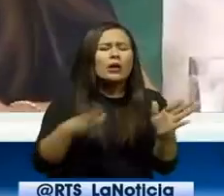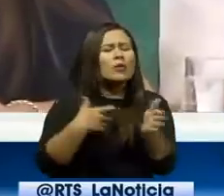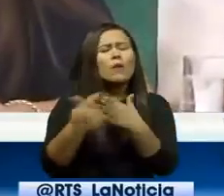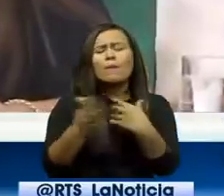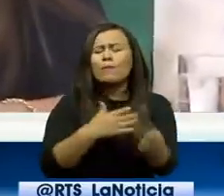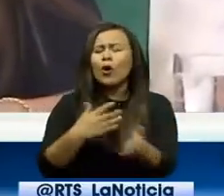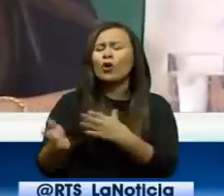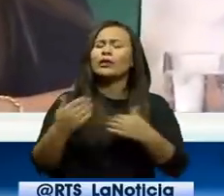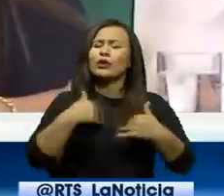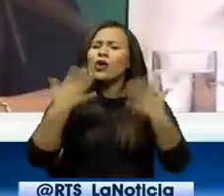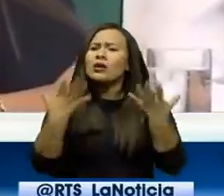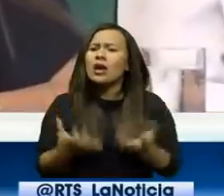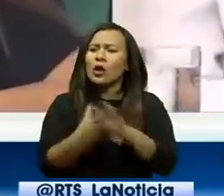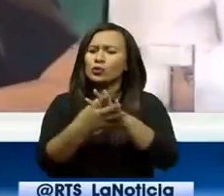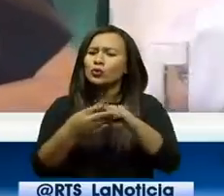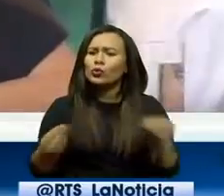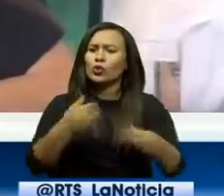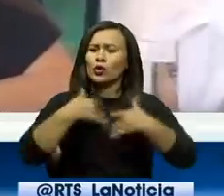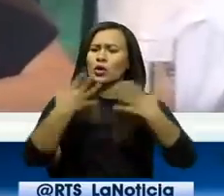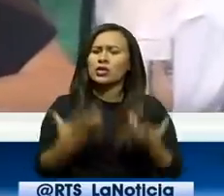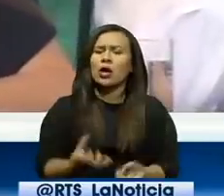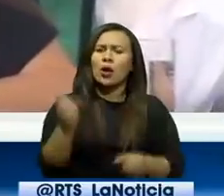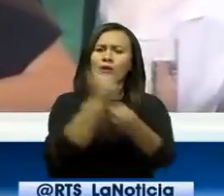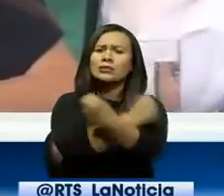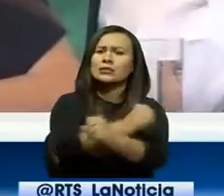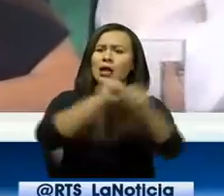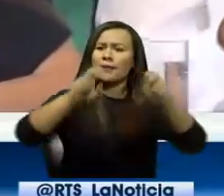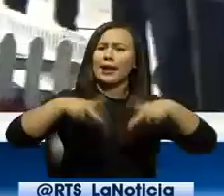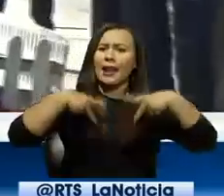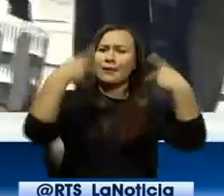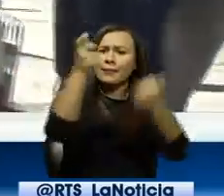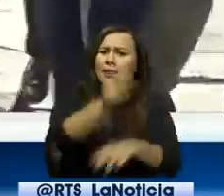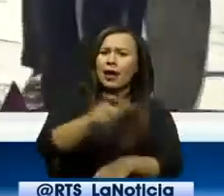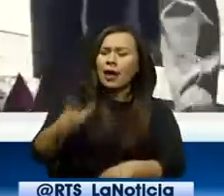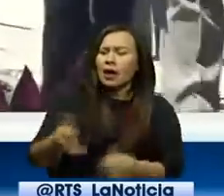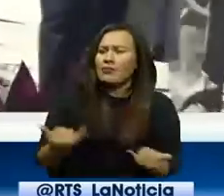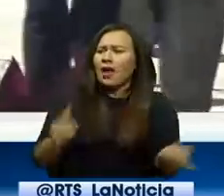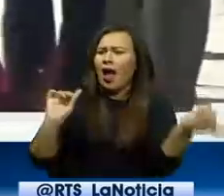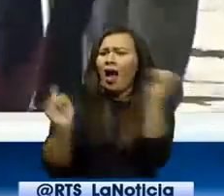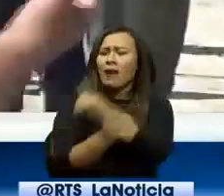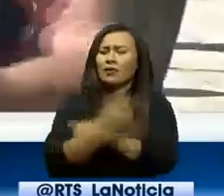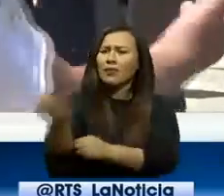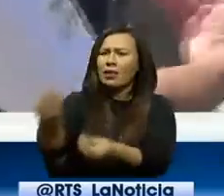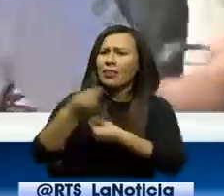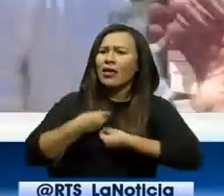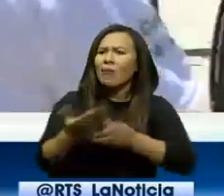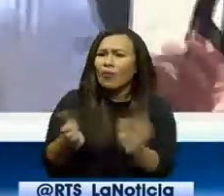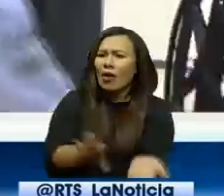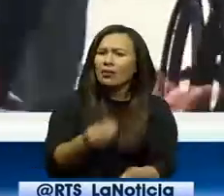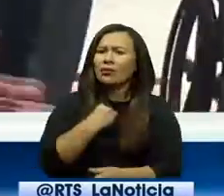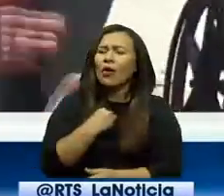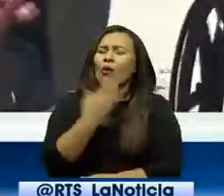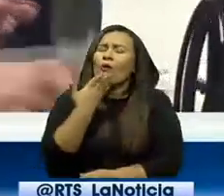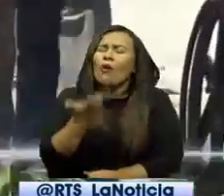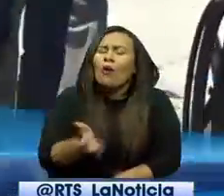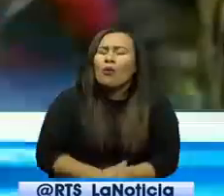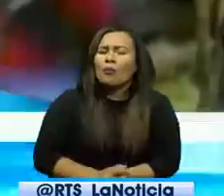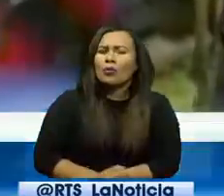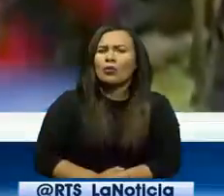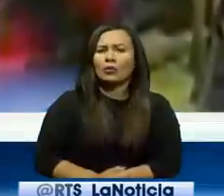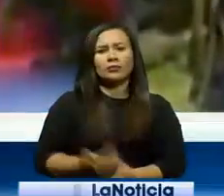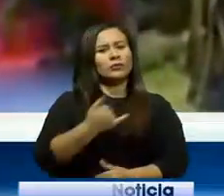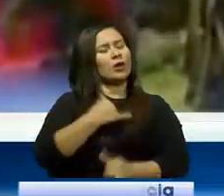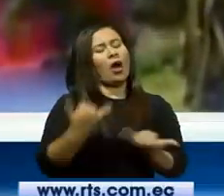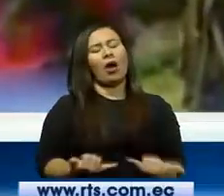para salvar la vida de nuestros hermanos por esta circunstancia. Durante la agenda de actividades que realizó en Manta, el presidente de la